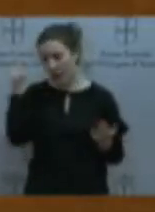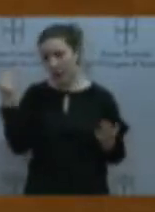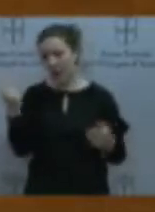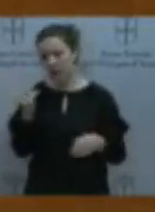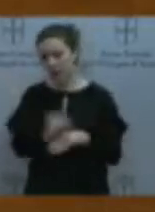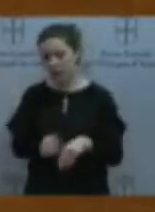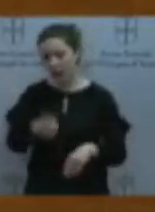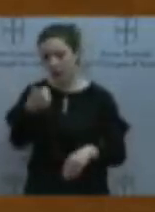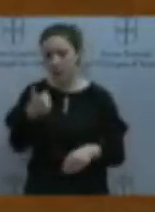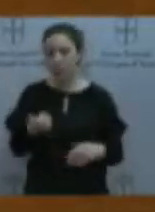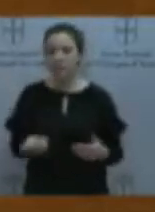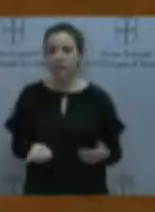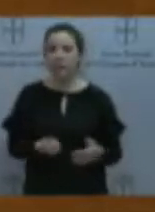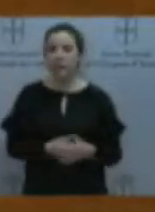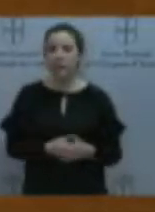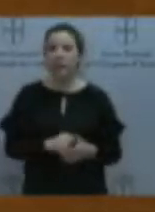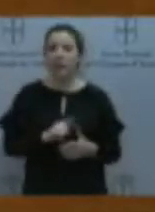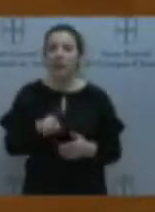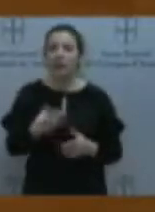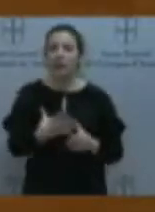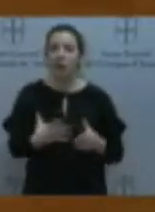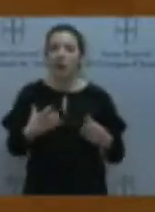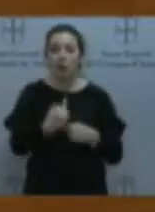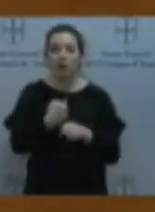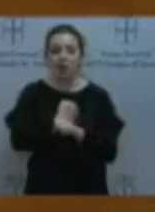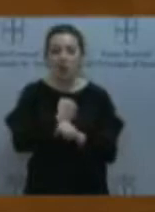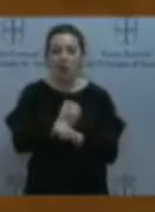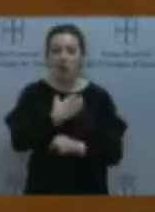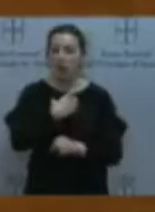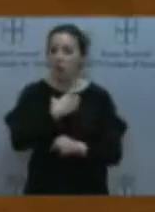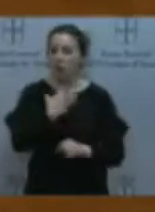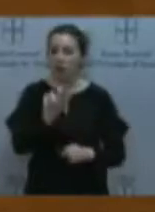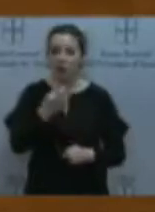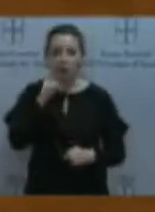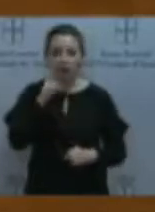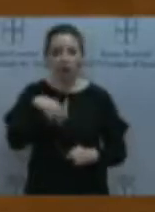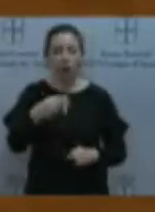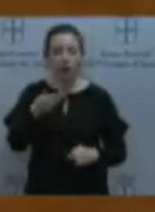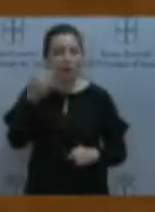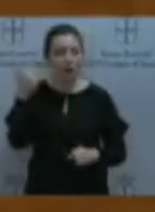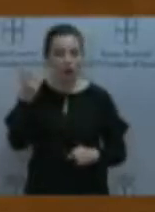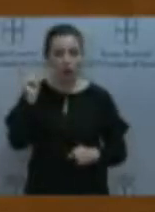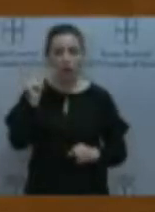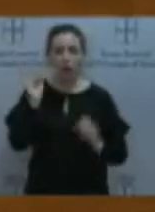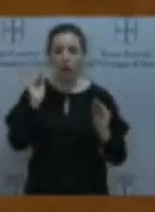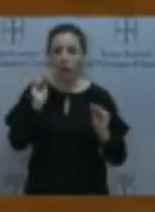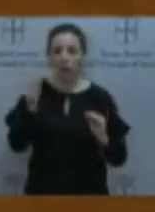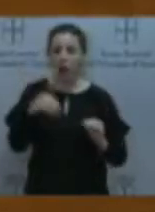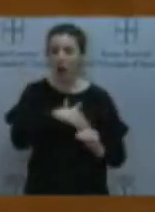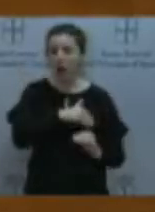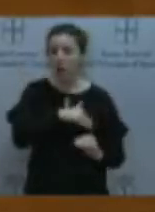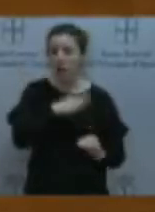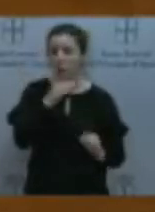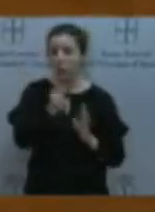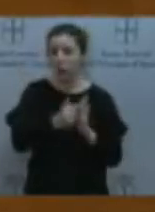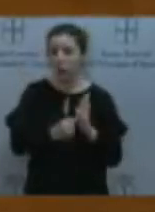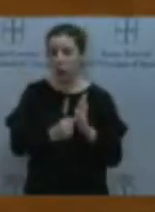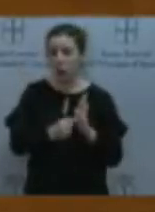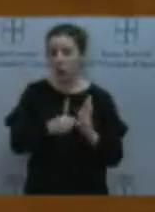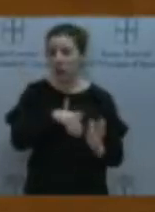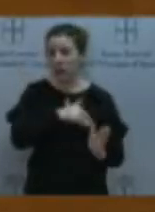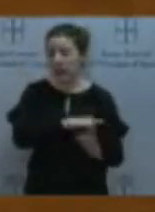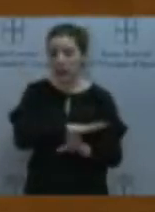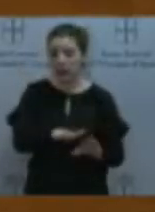no puede ser que no reconozca más méritos que el de la formación académica, que el de la puntuación de la carrera. Eso lo tienen que arreglar,